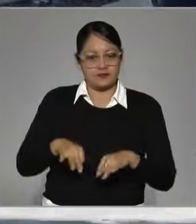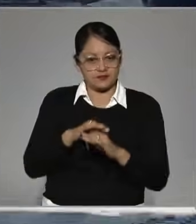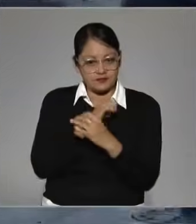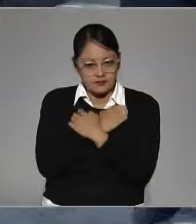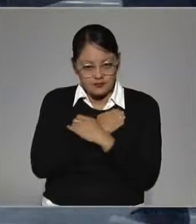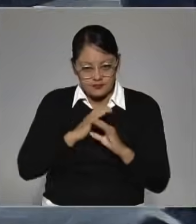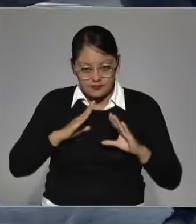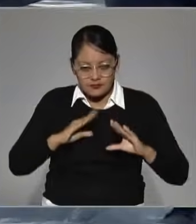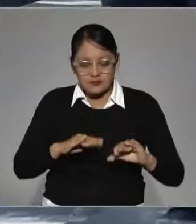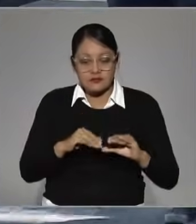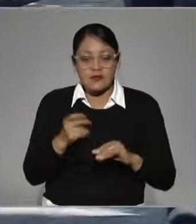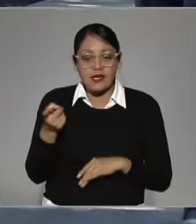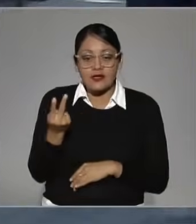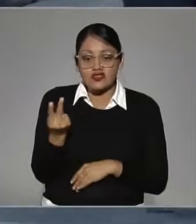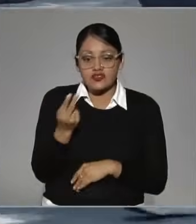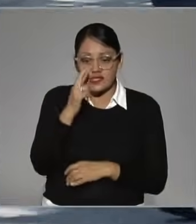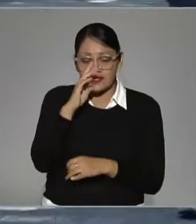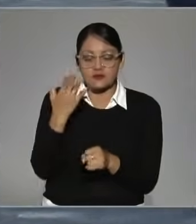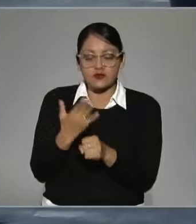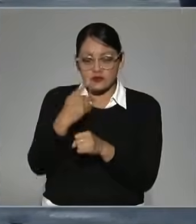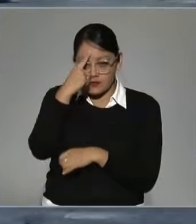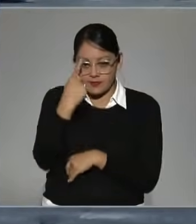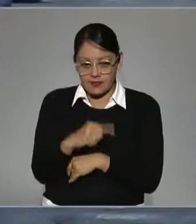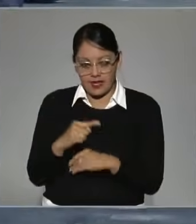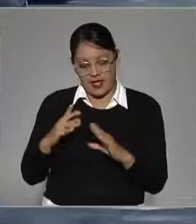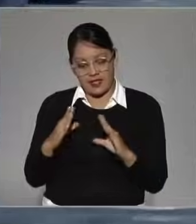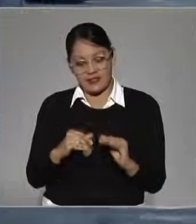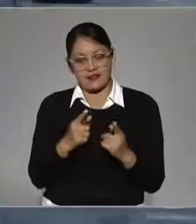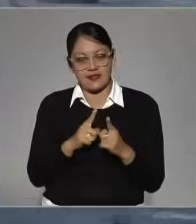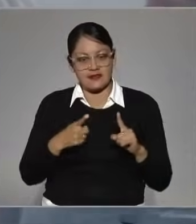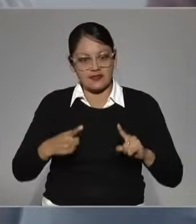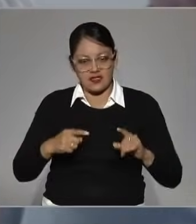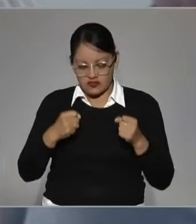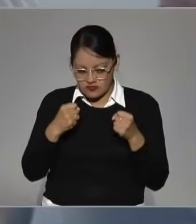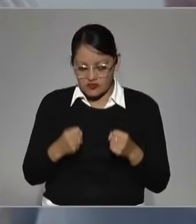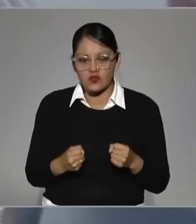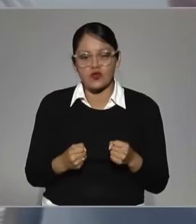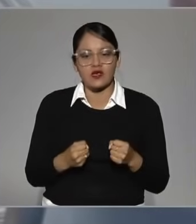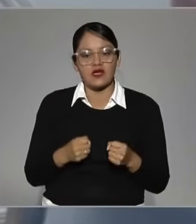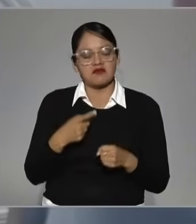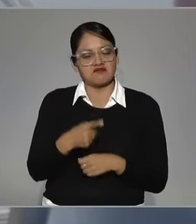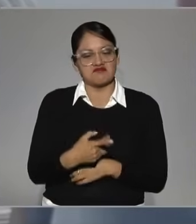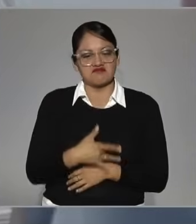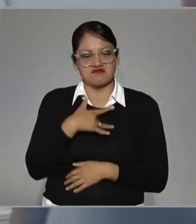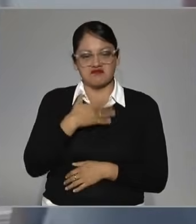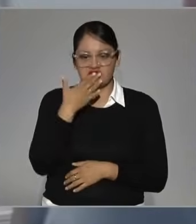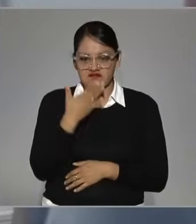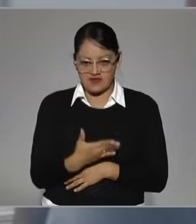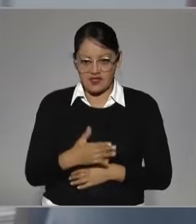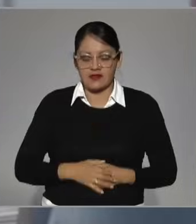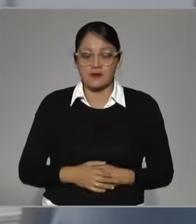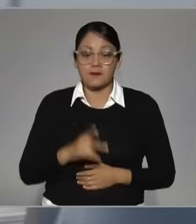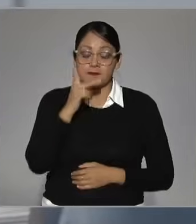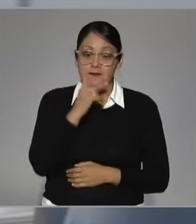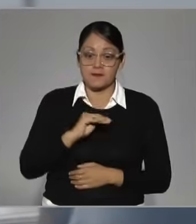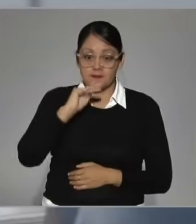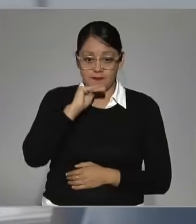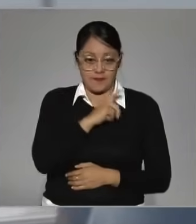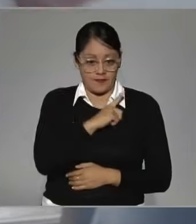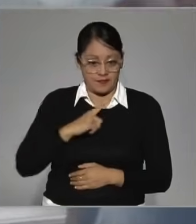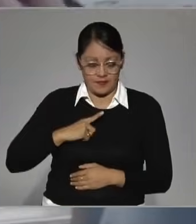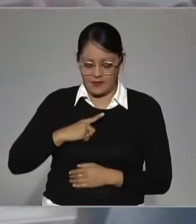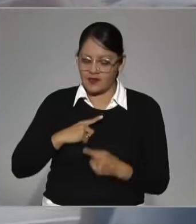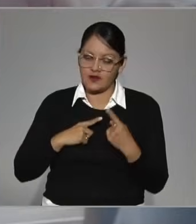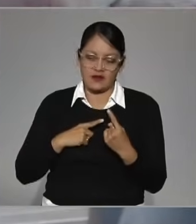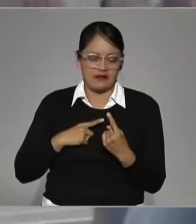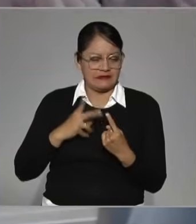la responsabilidad de garantizar su desarrollo y su bienestar integral. Los padres son los que tienen un